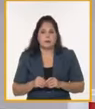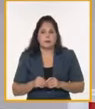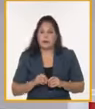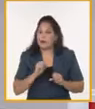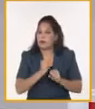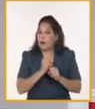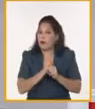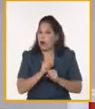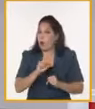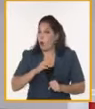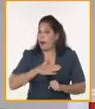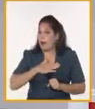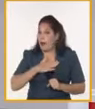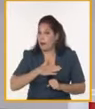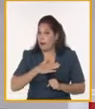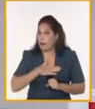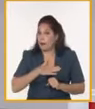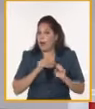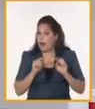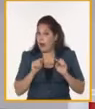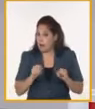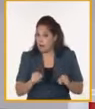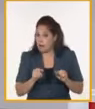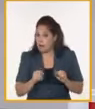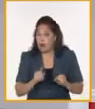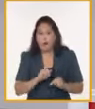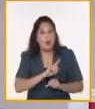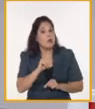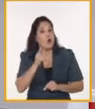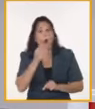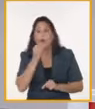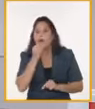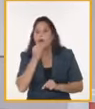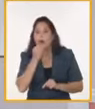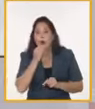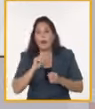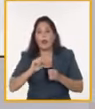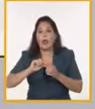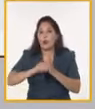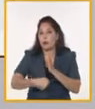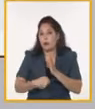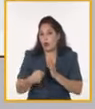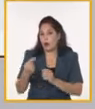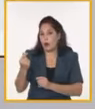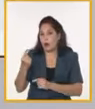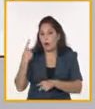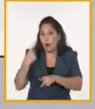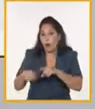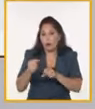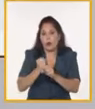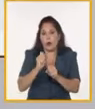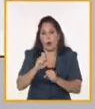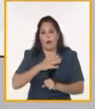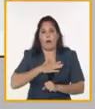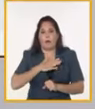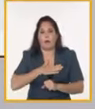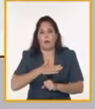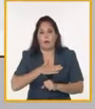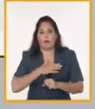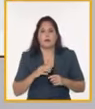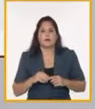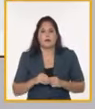cuenta propia los trabajadores por cuenta propia no pueden asociarse con contratos económicos con otros trabajadores por cuenta propia para ejercer la actividad